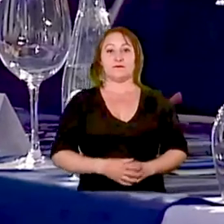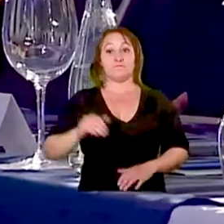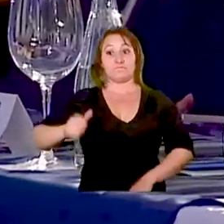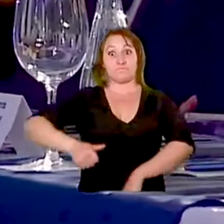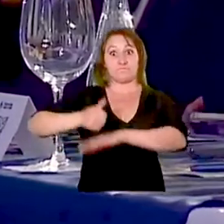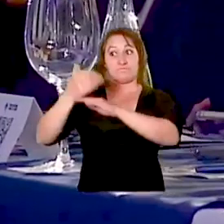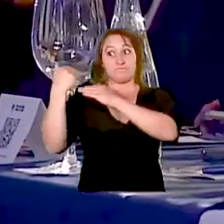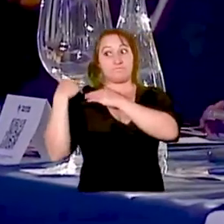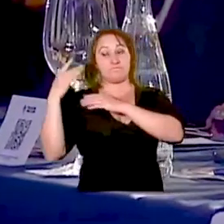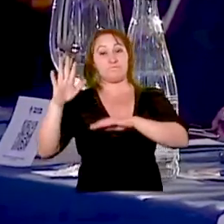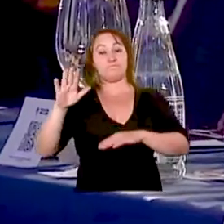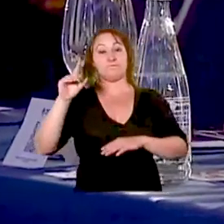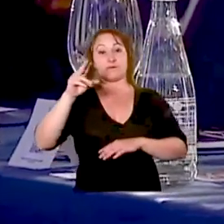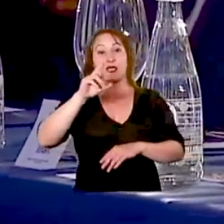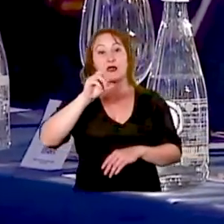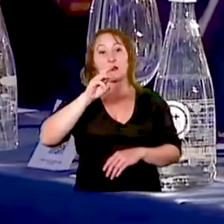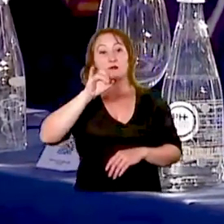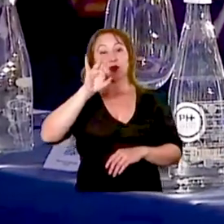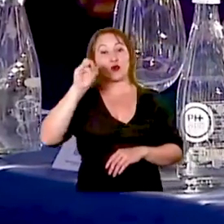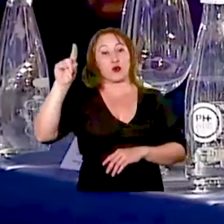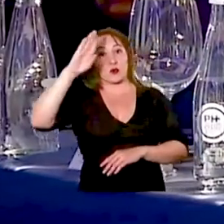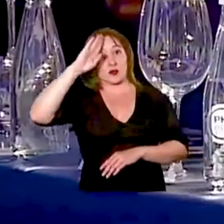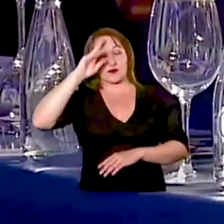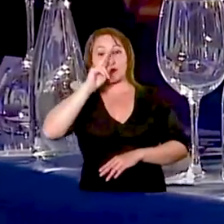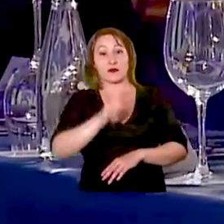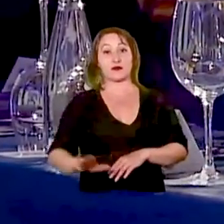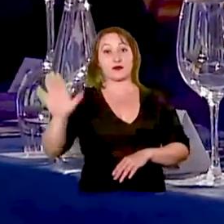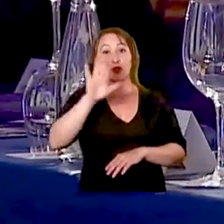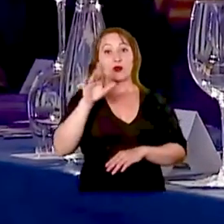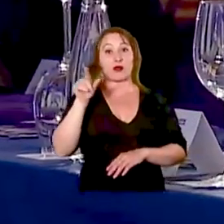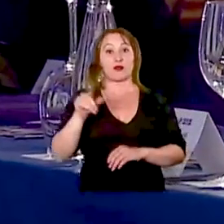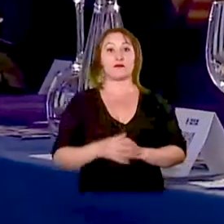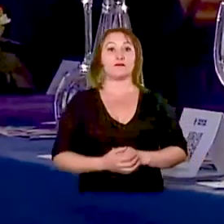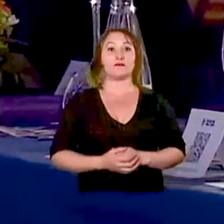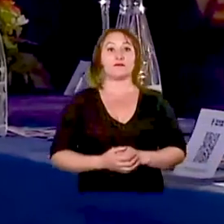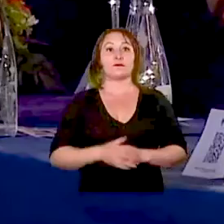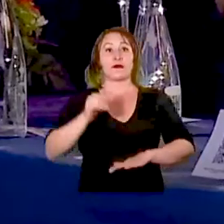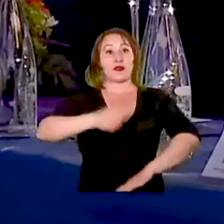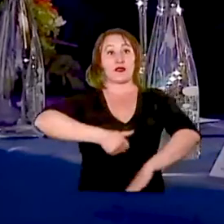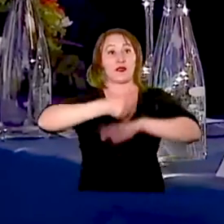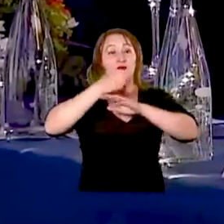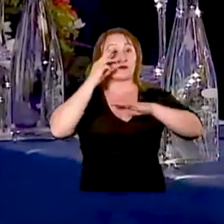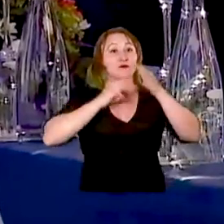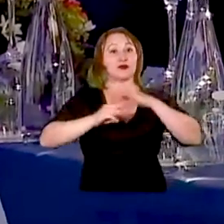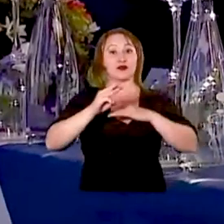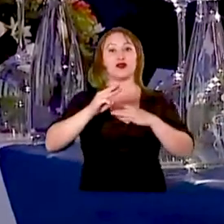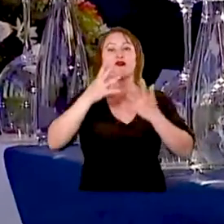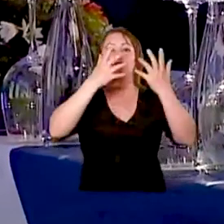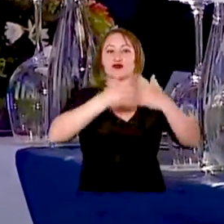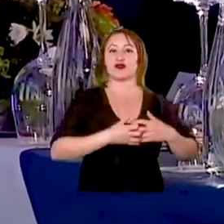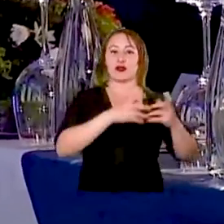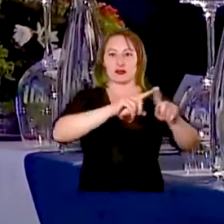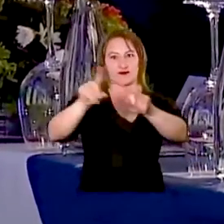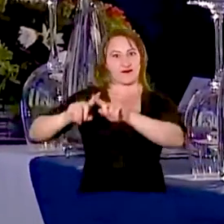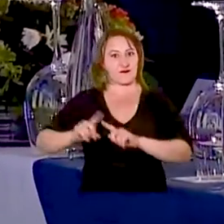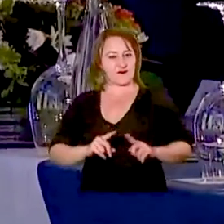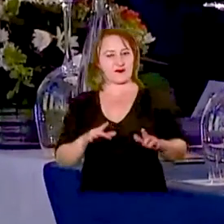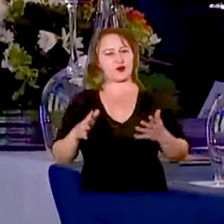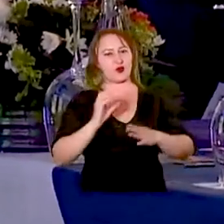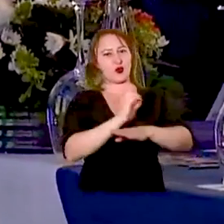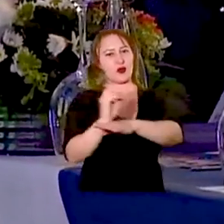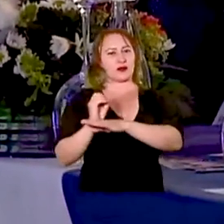Ramiro Castrillón, inspector general de la Policía Nacional. Jefes de misión y funcionarios de las misiones y de